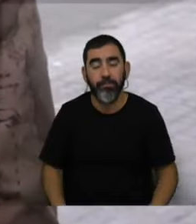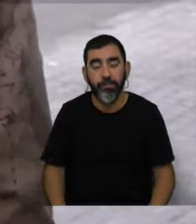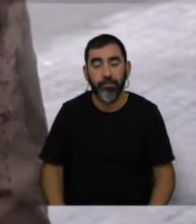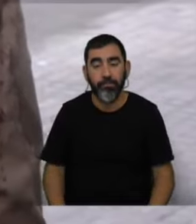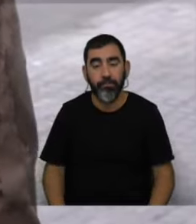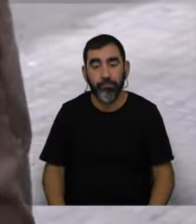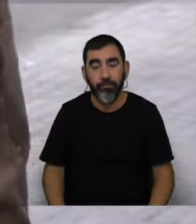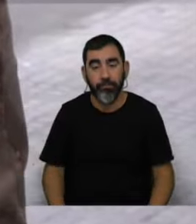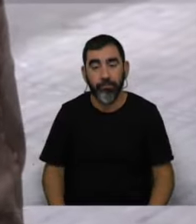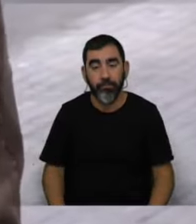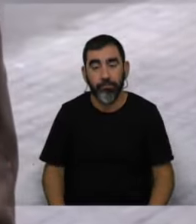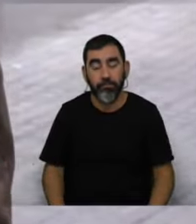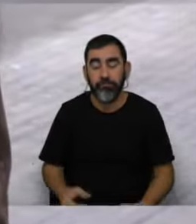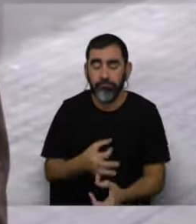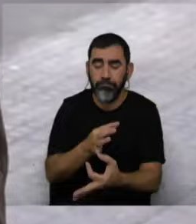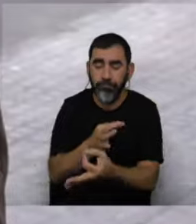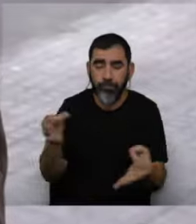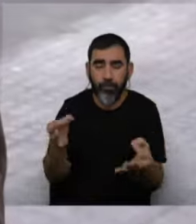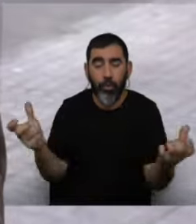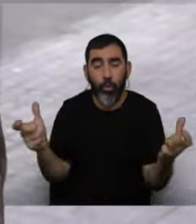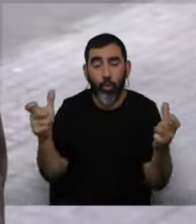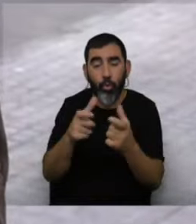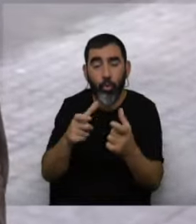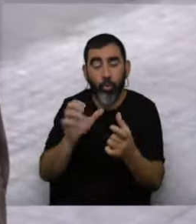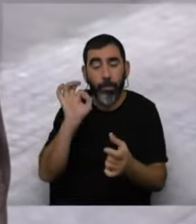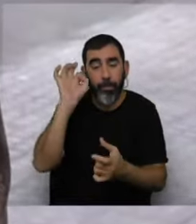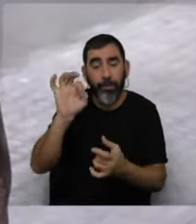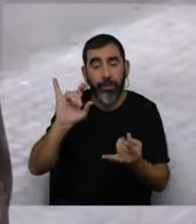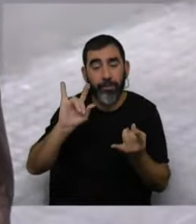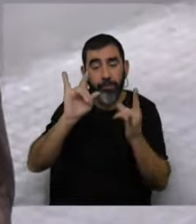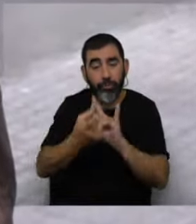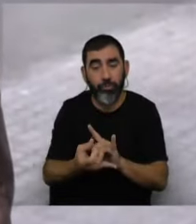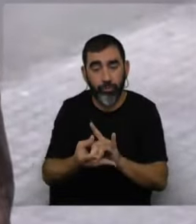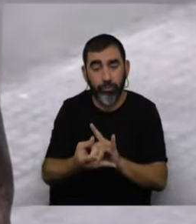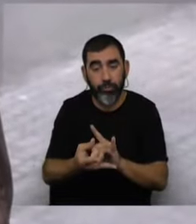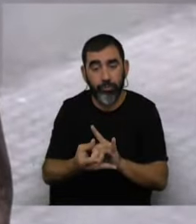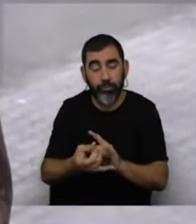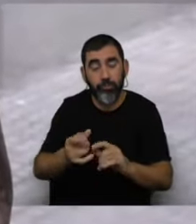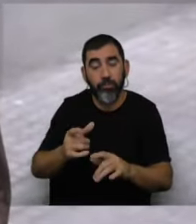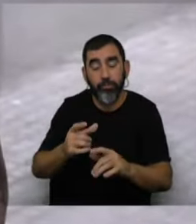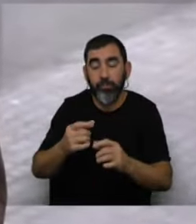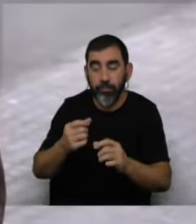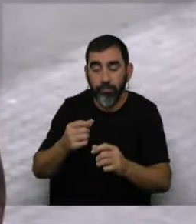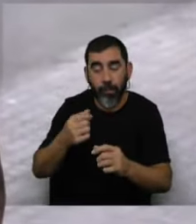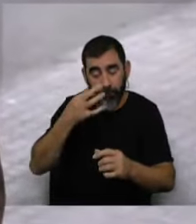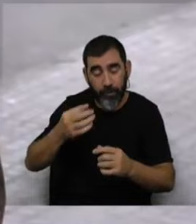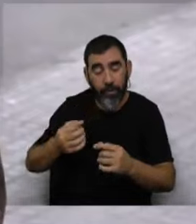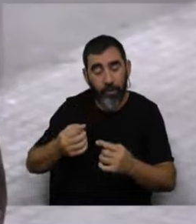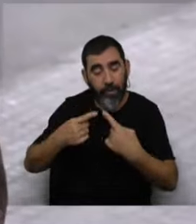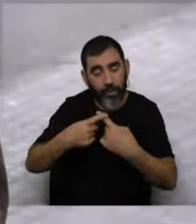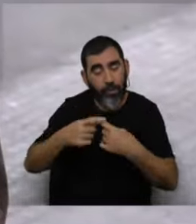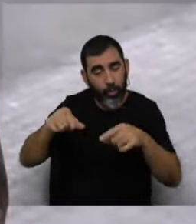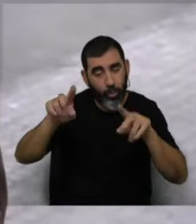bueno y me parece excelente que la comisión del senado se haya cargado las pilas para que esto sea posible